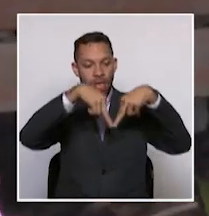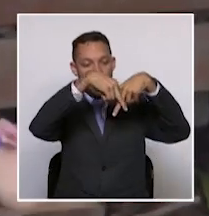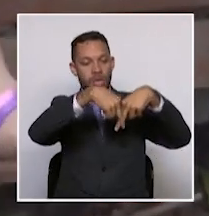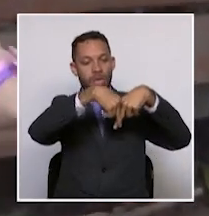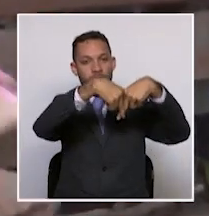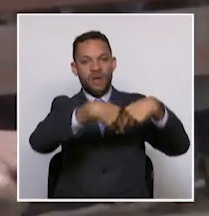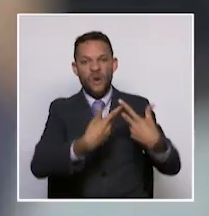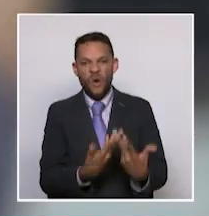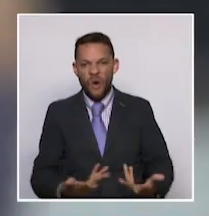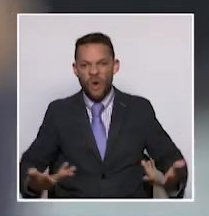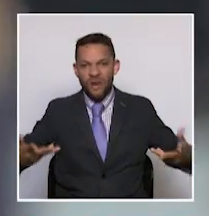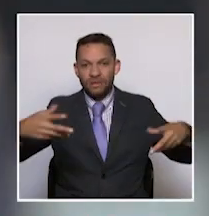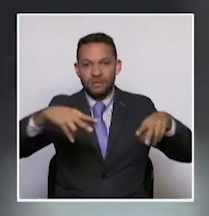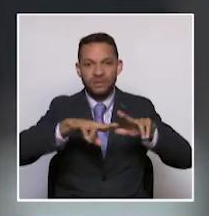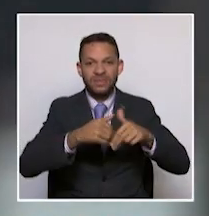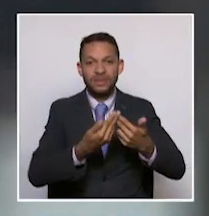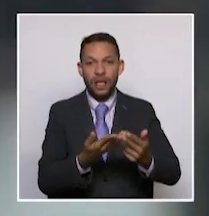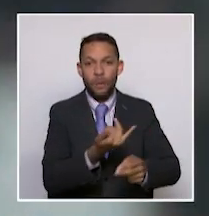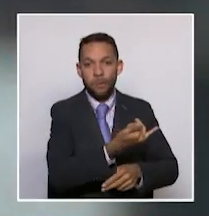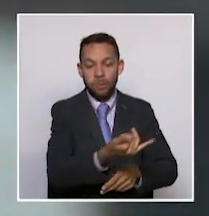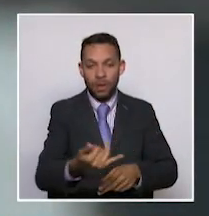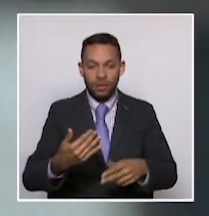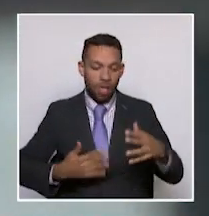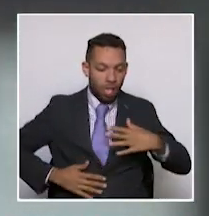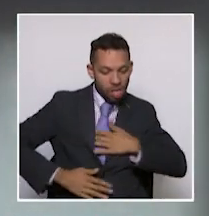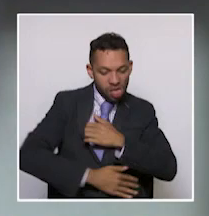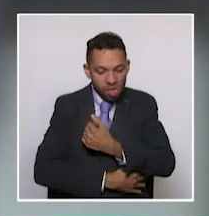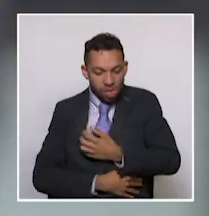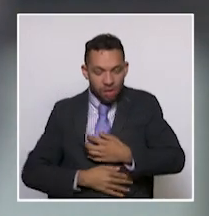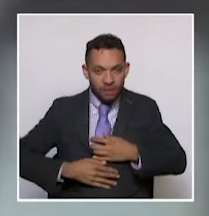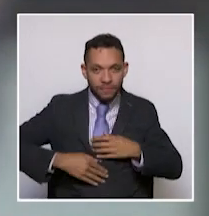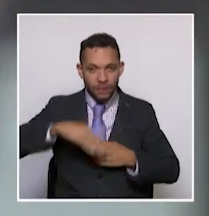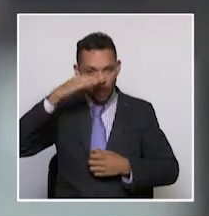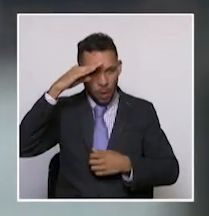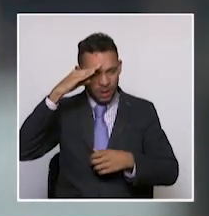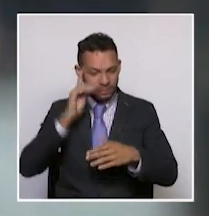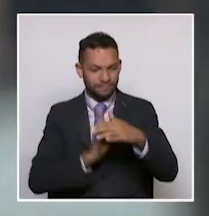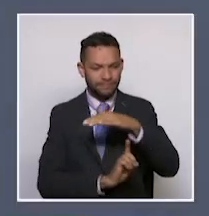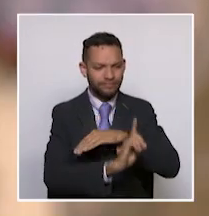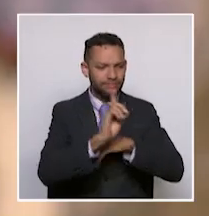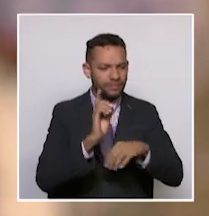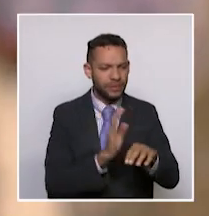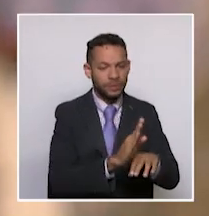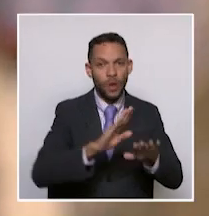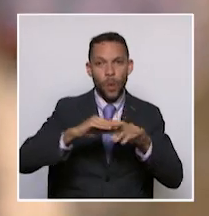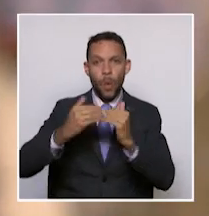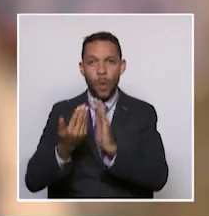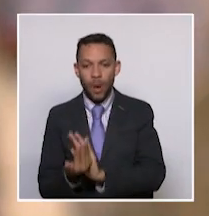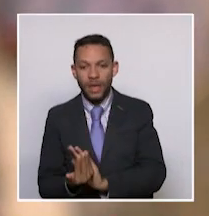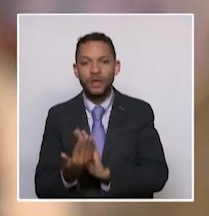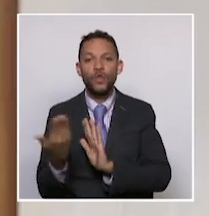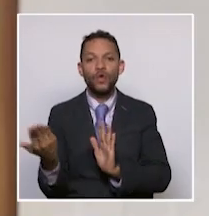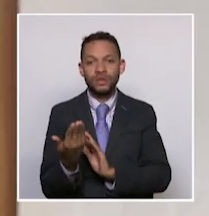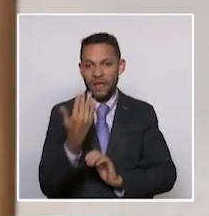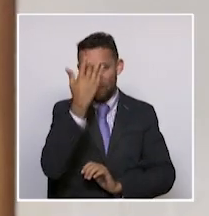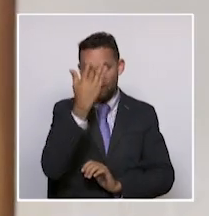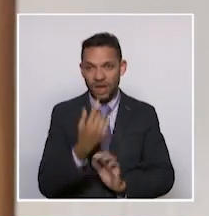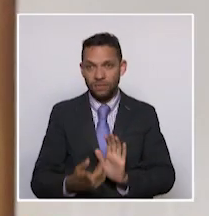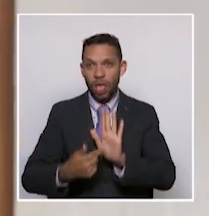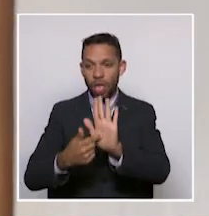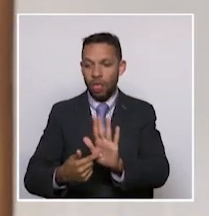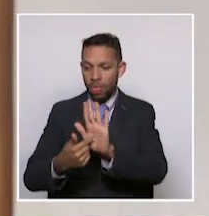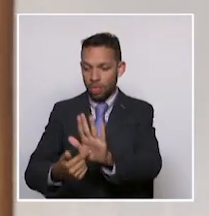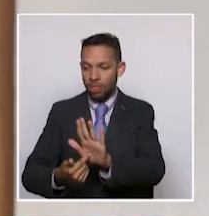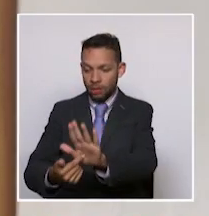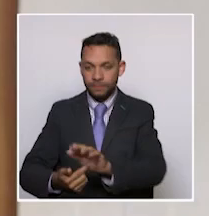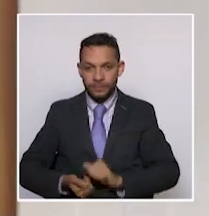autoridades de las ciudades realizan operativos para acabar con estas fiestas que se promocionan en las puertas de los colegios y en redes sociales. Pero lo que